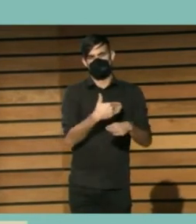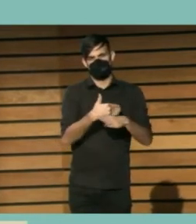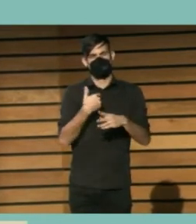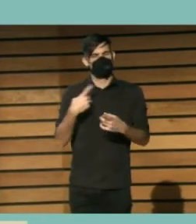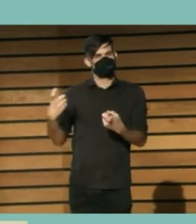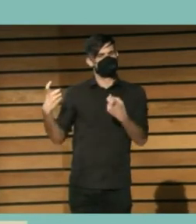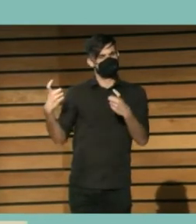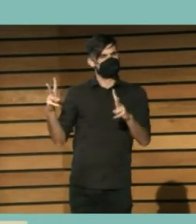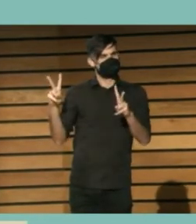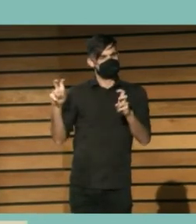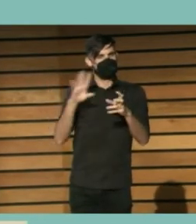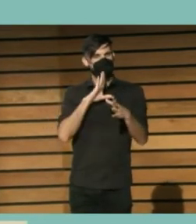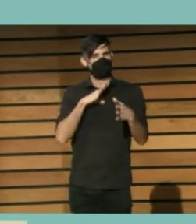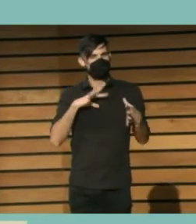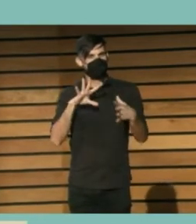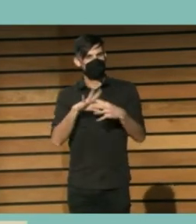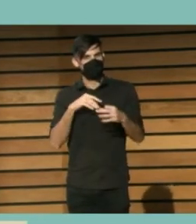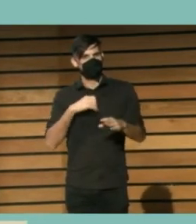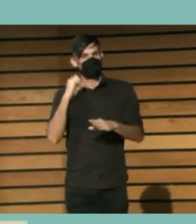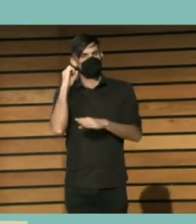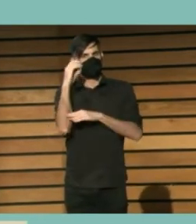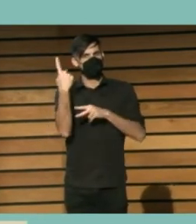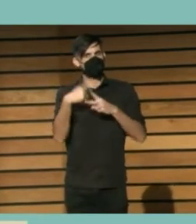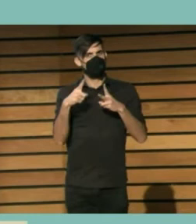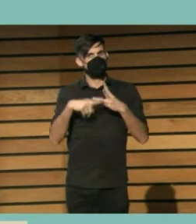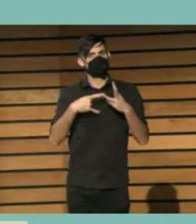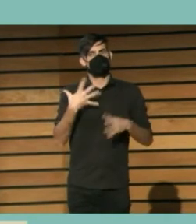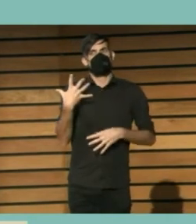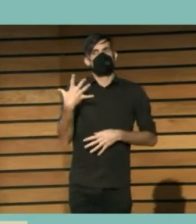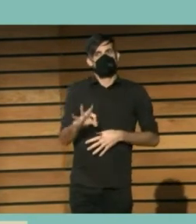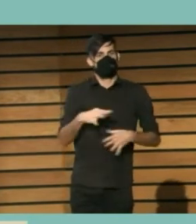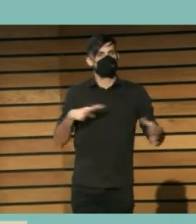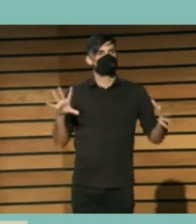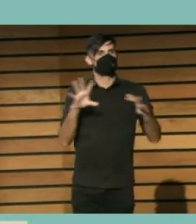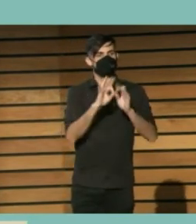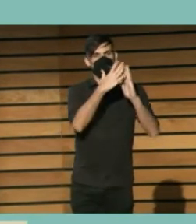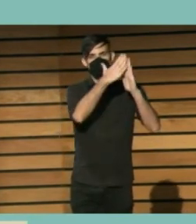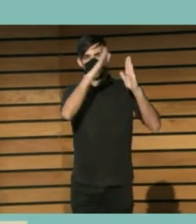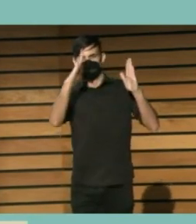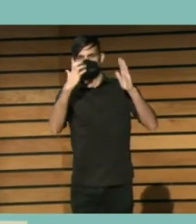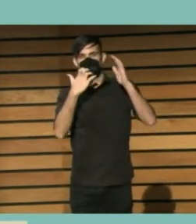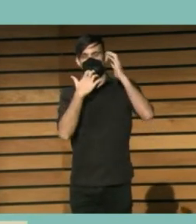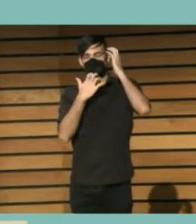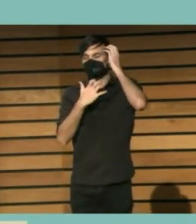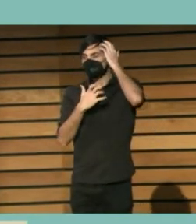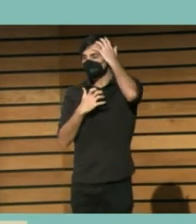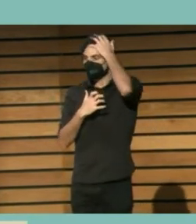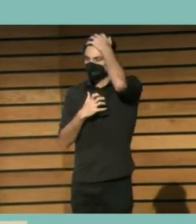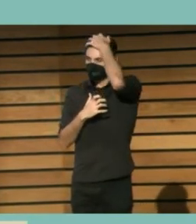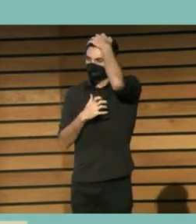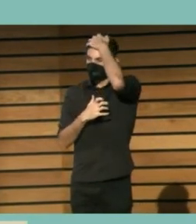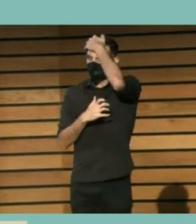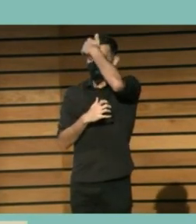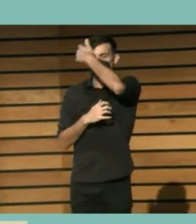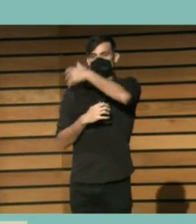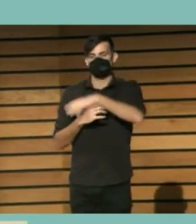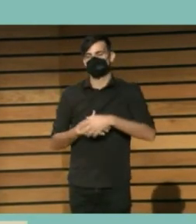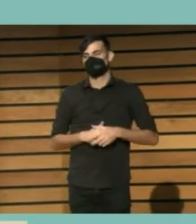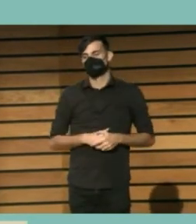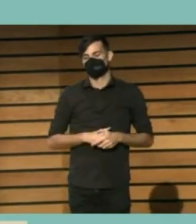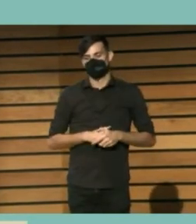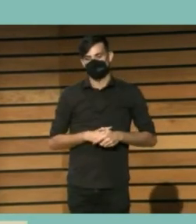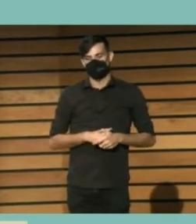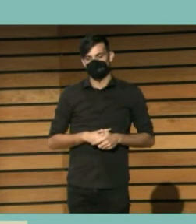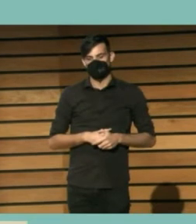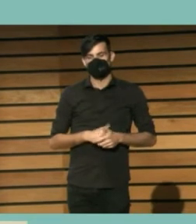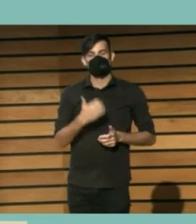esto. Y nos ha dicho cosas que tienen mucha relación con las bibliotecas. Por ejemplo, nos ha dicho que sobre